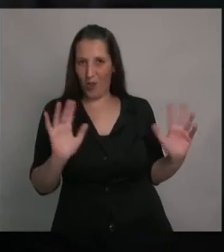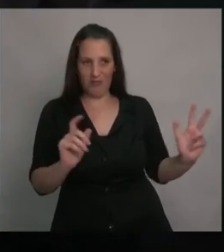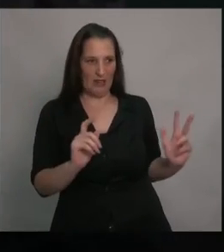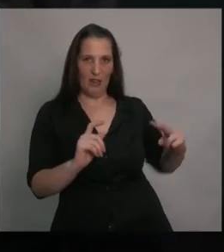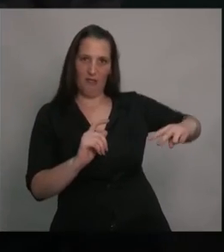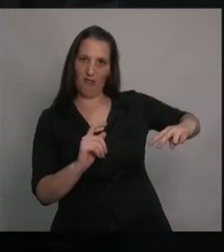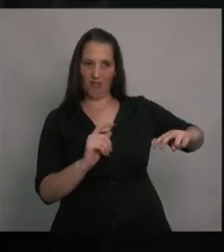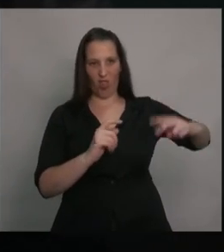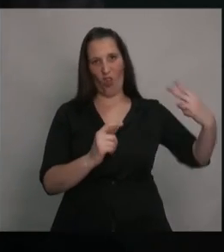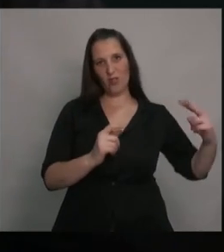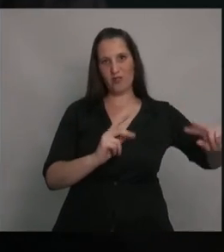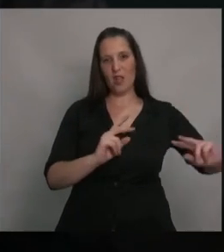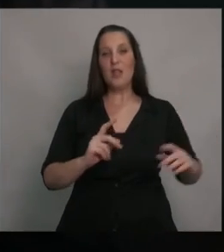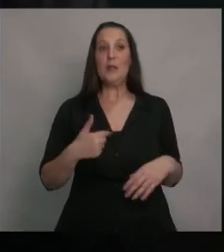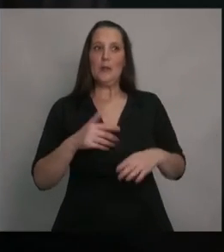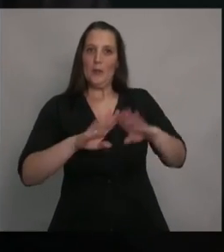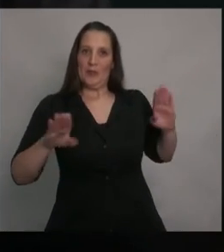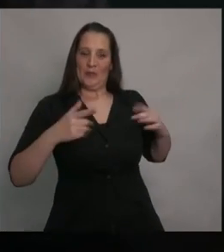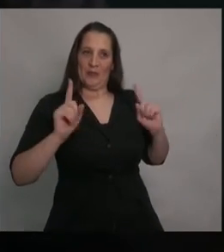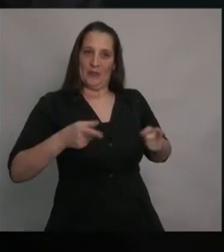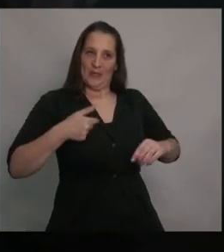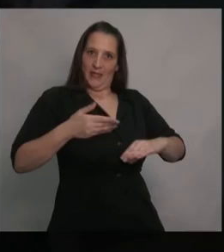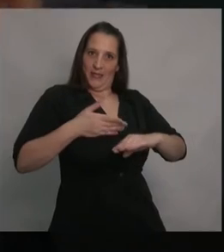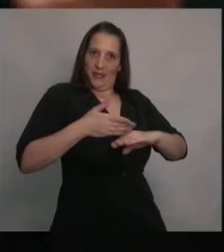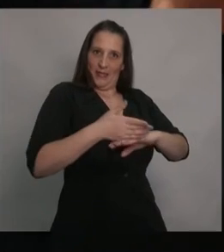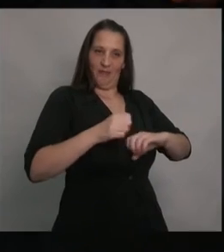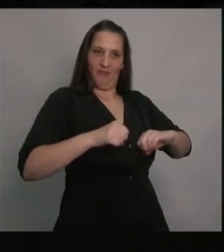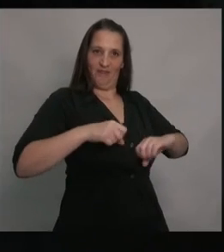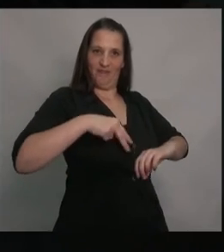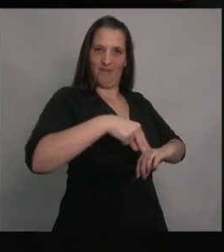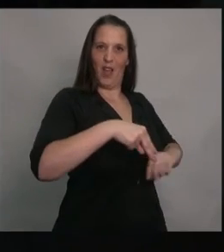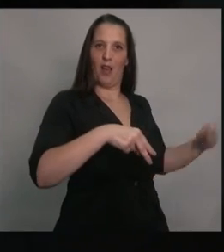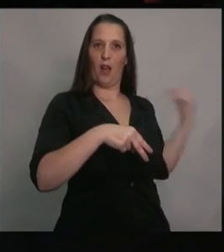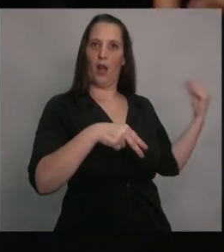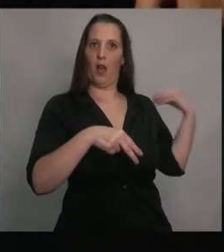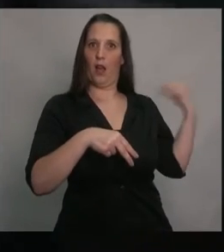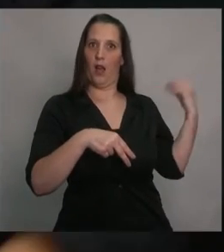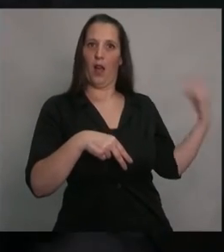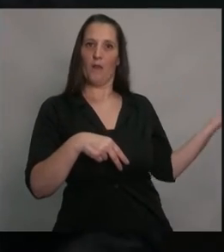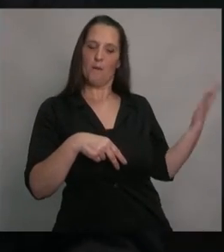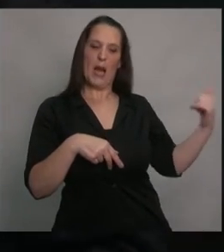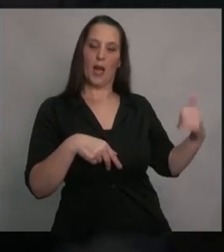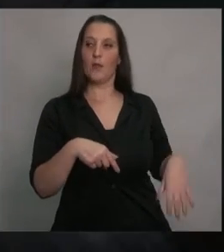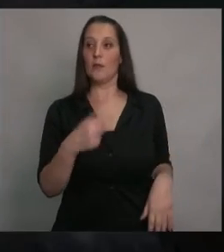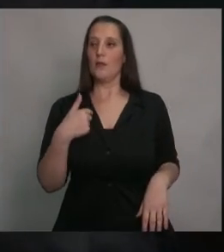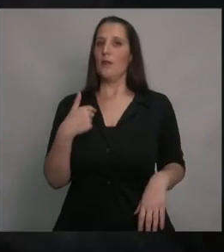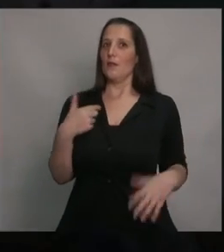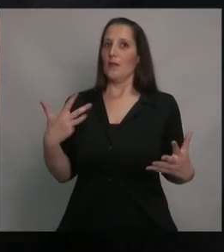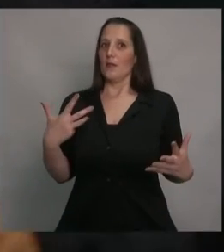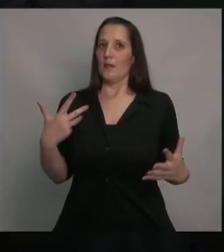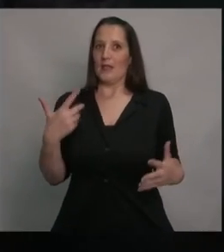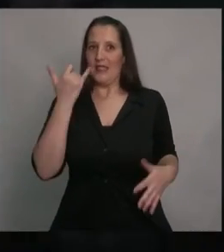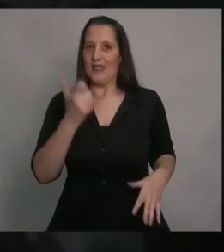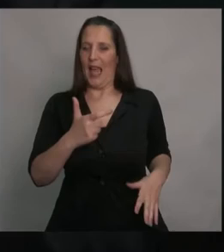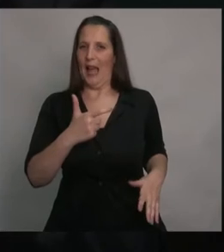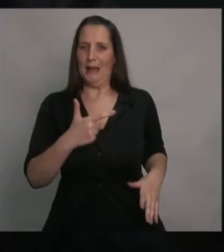nada más que cruzo la puerta, que él me ve, me dice, oye tú, ven acá. Dije, ay, ya me fajé,